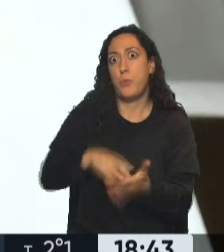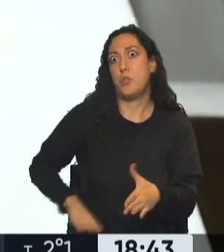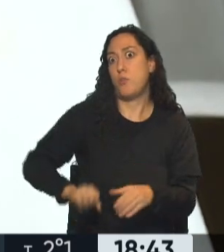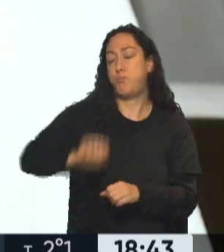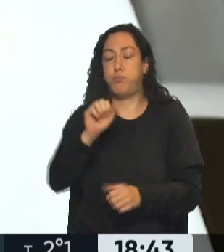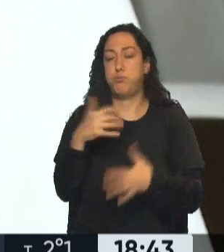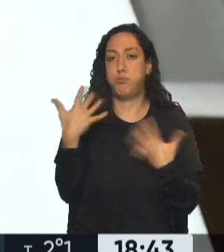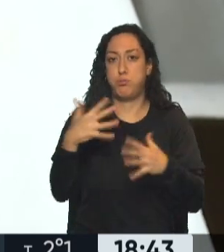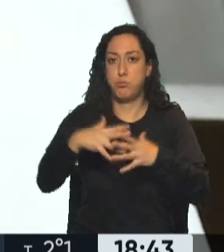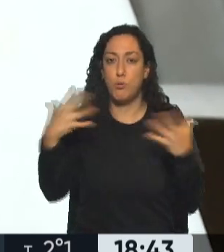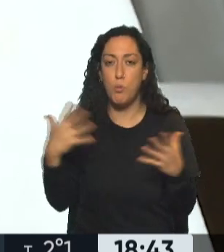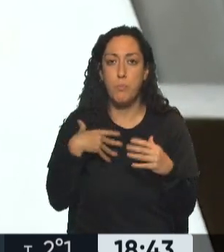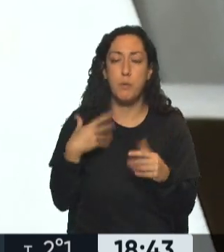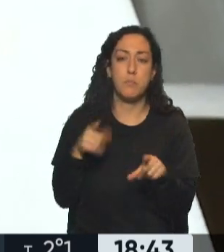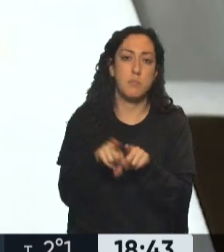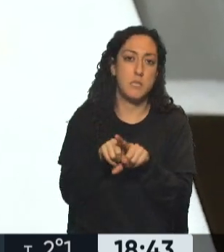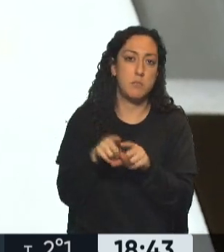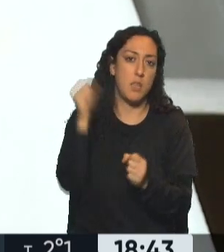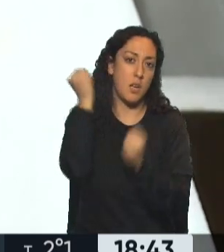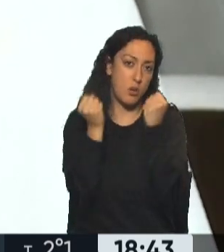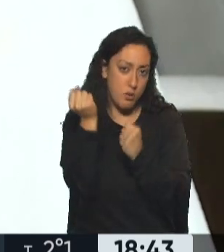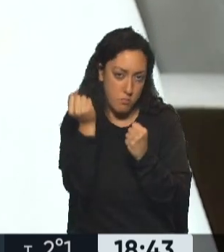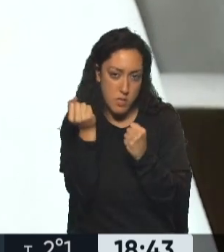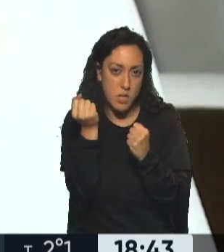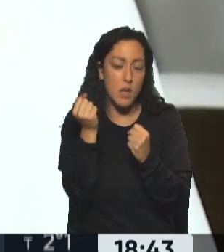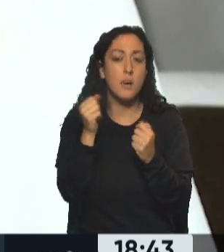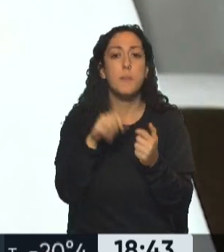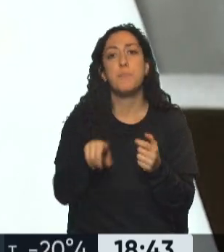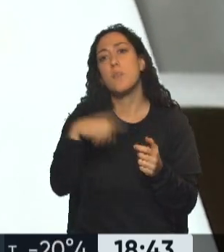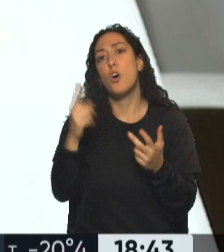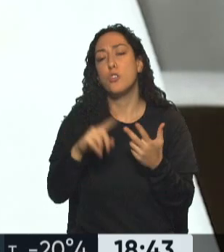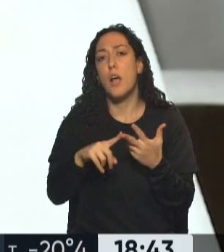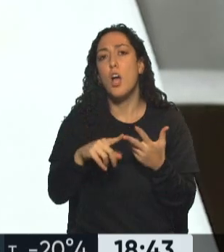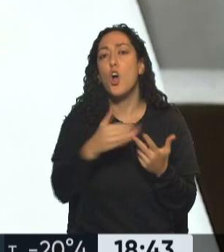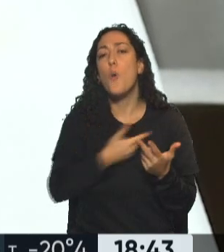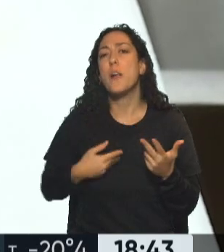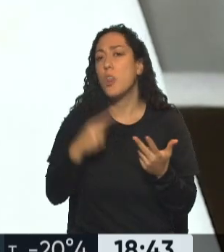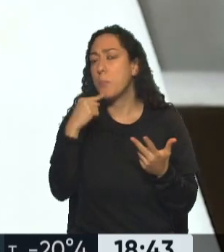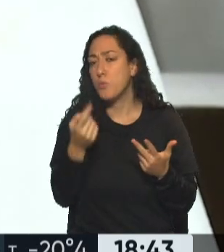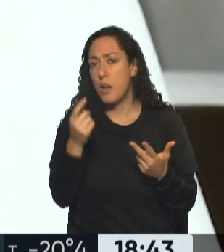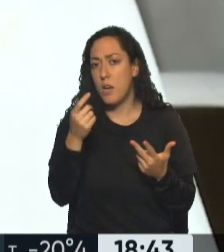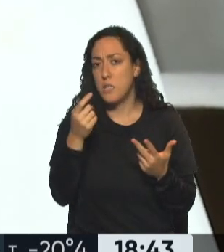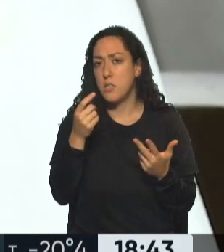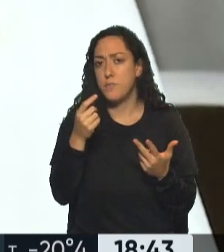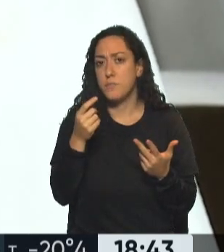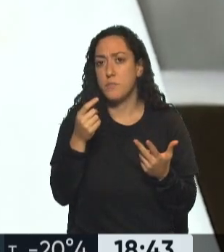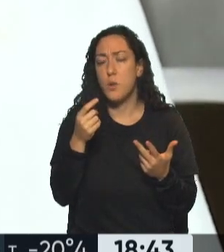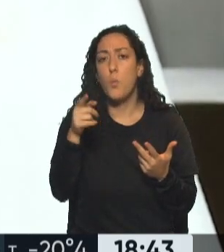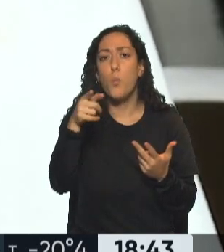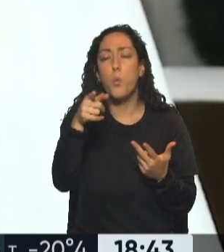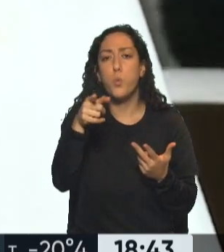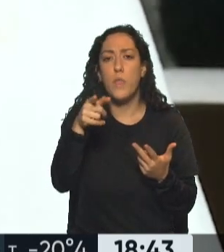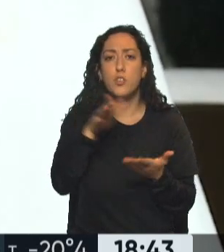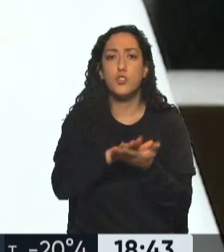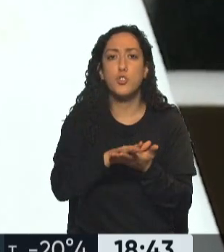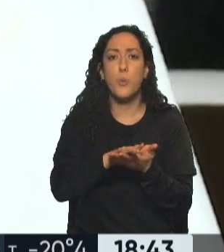como estuvo trascendiendo en los últimos días. Y para el gobernador preguntarle qué piensa sobre el paro que acaba de anunciar la